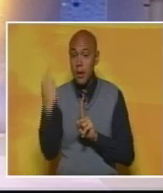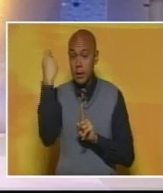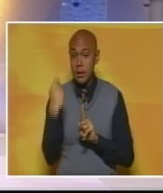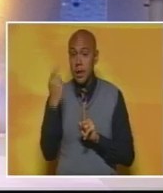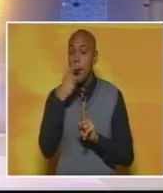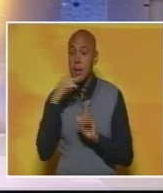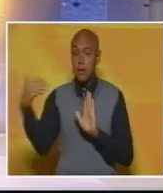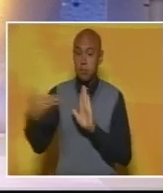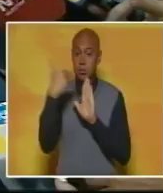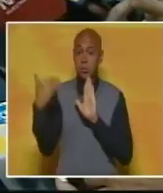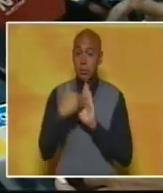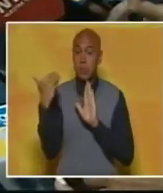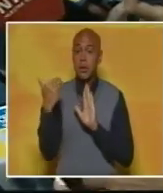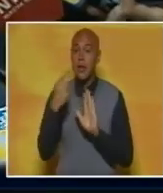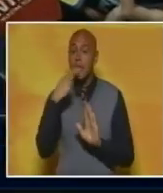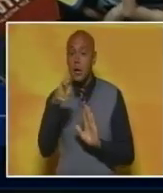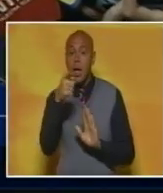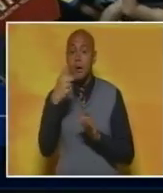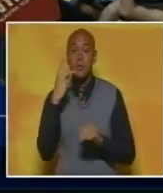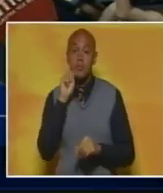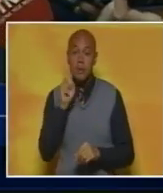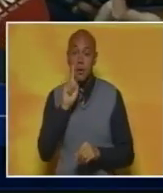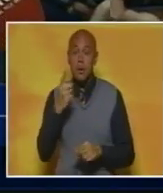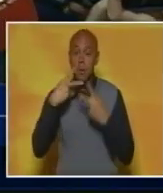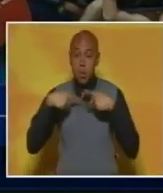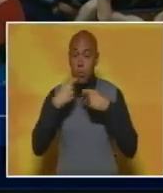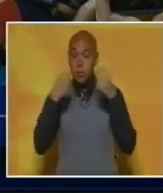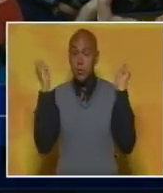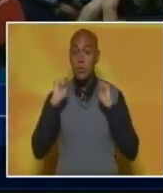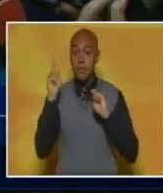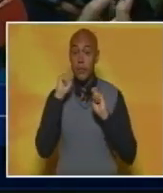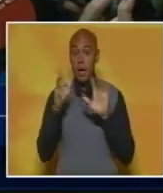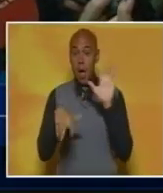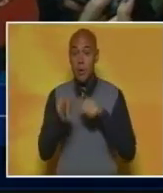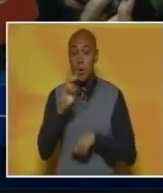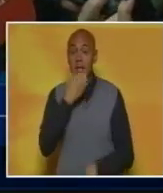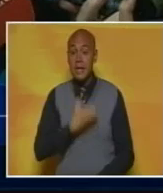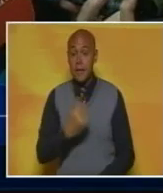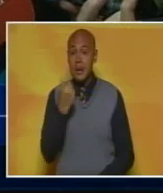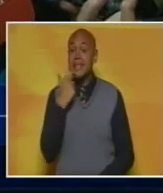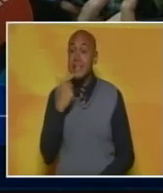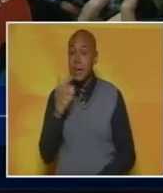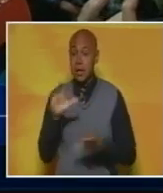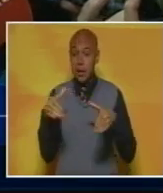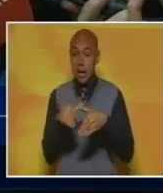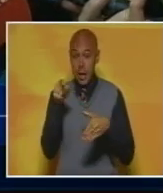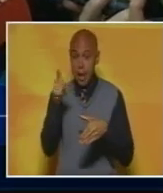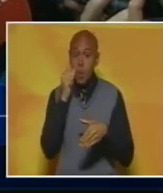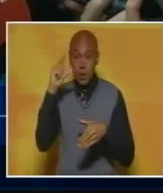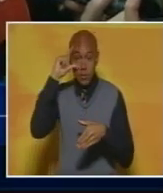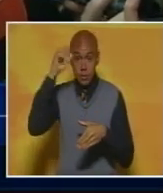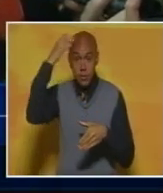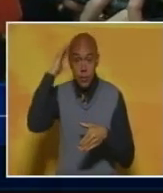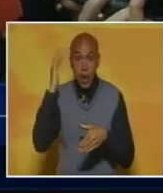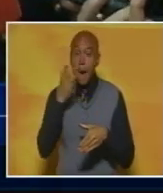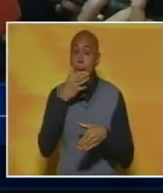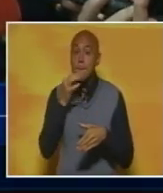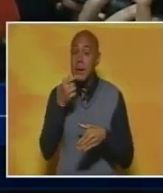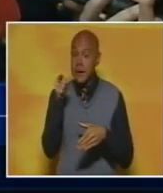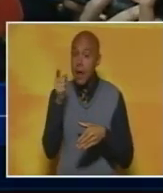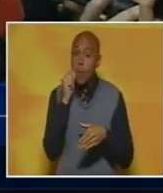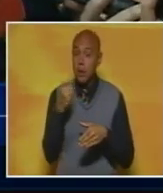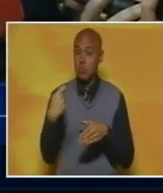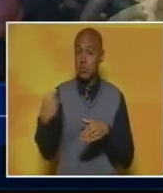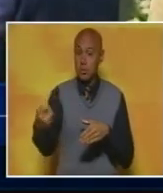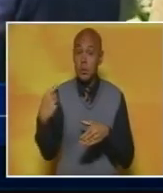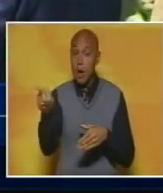por difamación. Marquina insistió en que el pasado 12 de diciembre sostuvo una reunión con Noriega en la que éste le ofreció una suma de dinero para